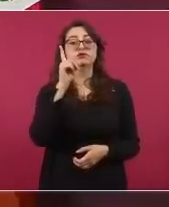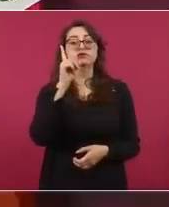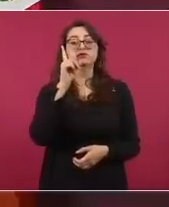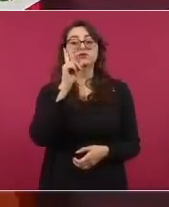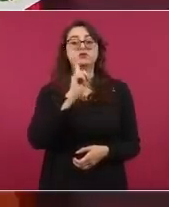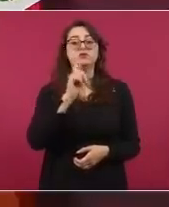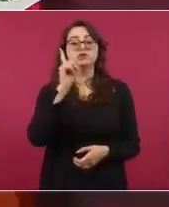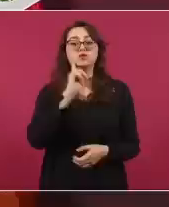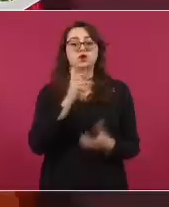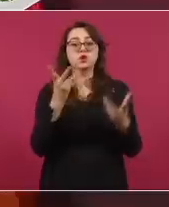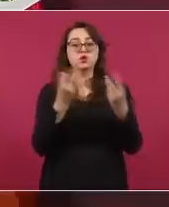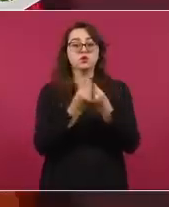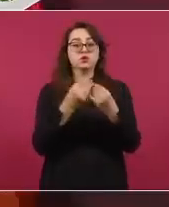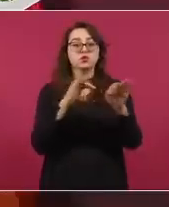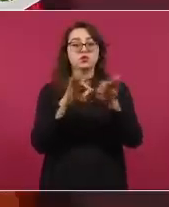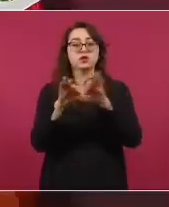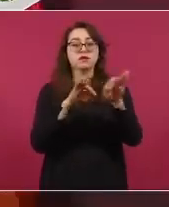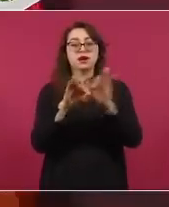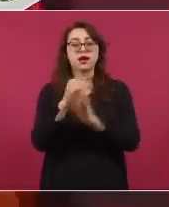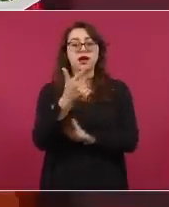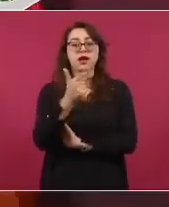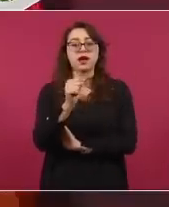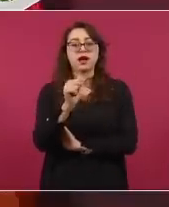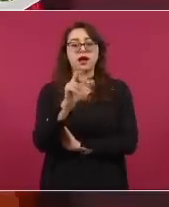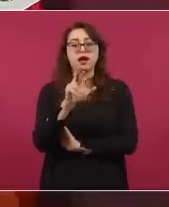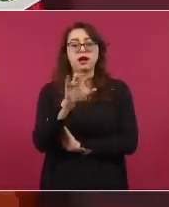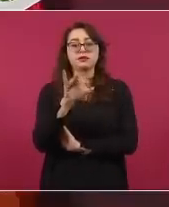cuando García Luna.